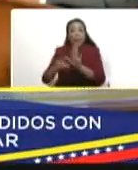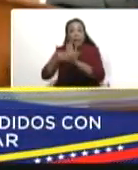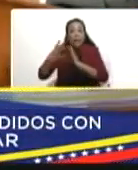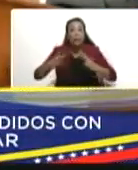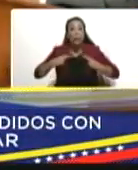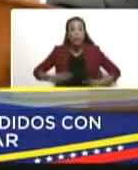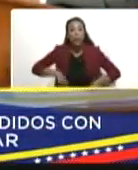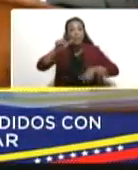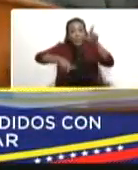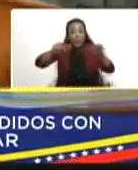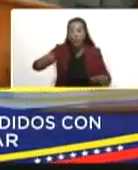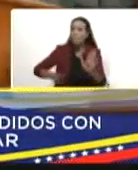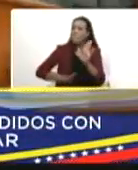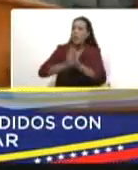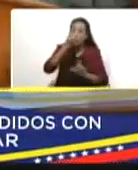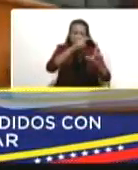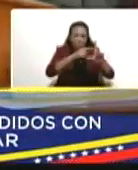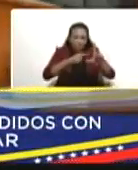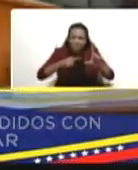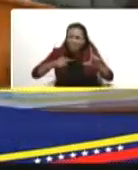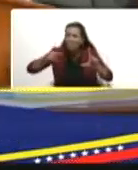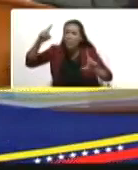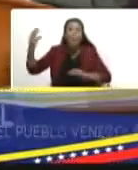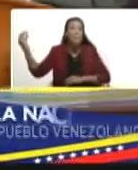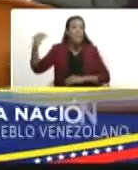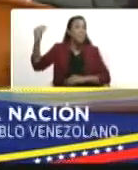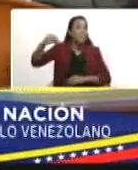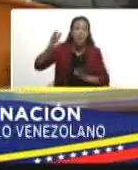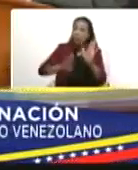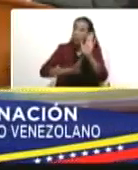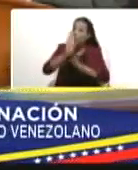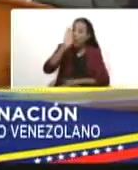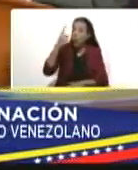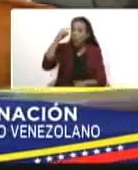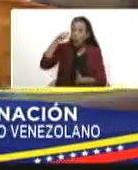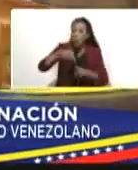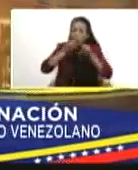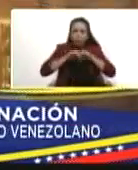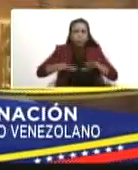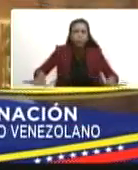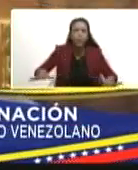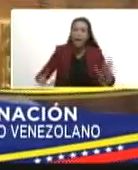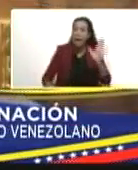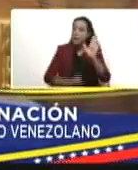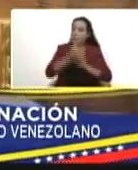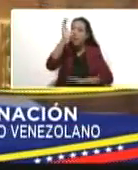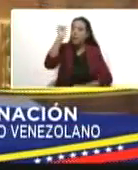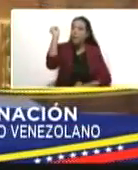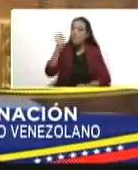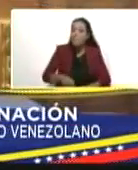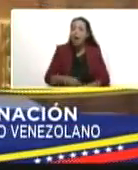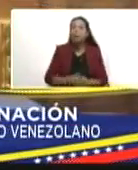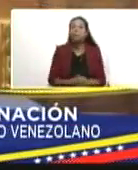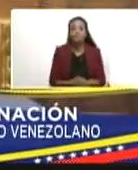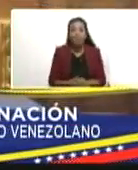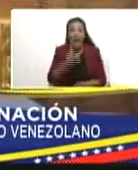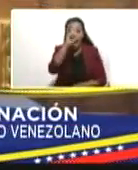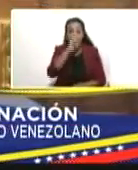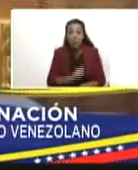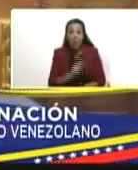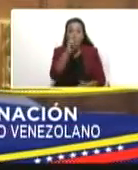bienestar y para avanzar a una fase superior de expansión y crecimiento en el